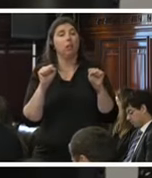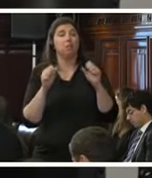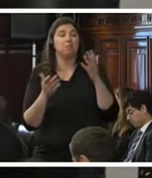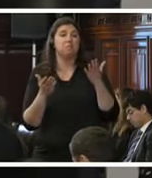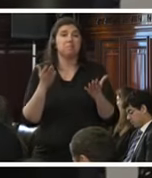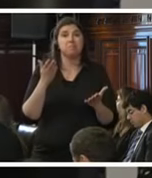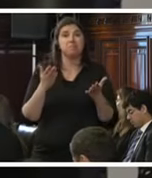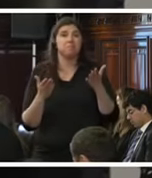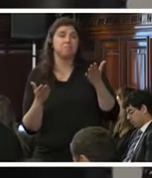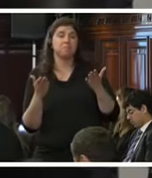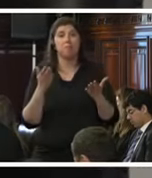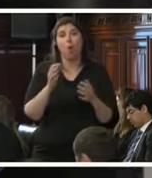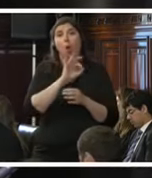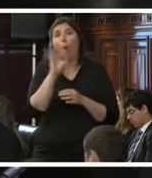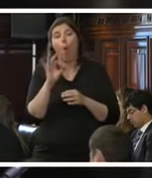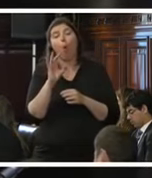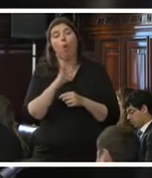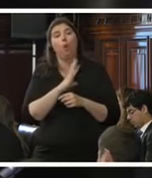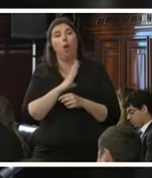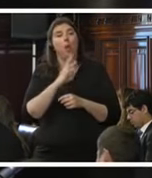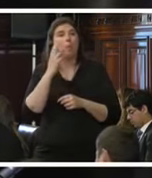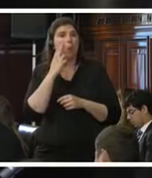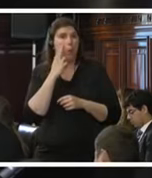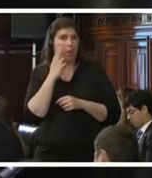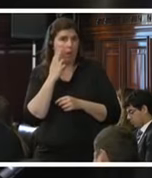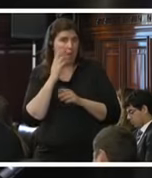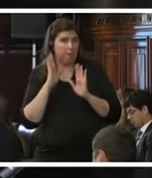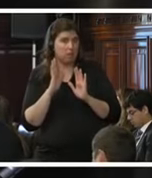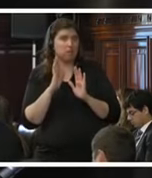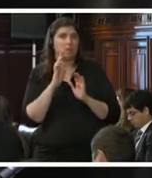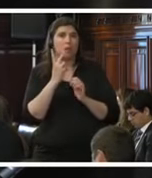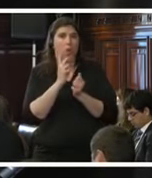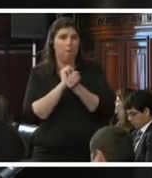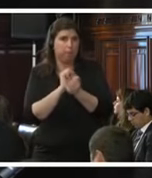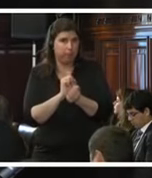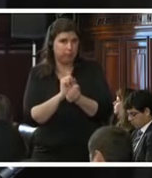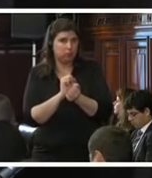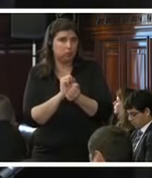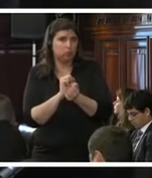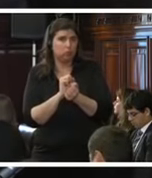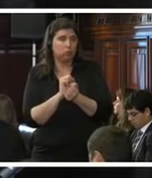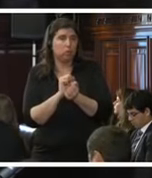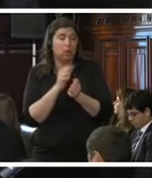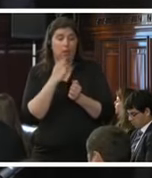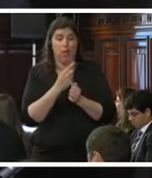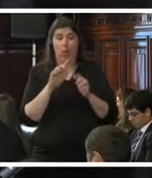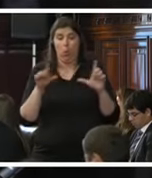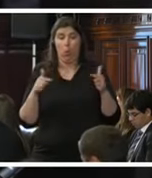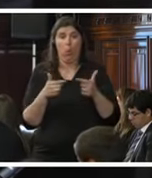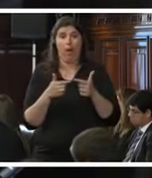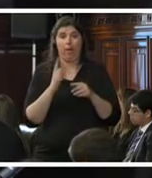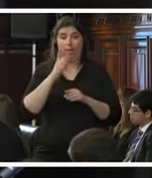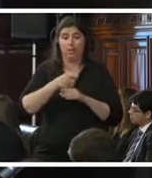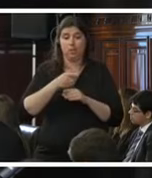ou quando há problemas de dois pesos e duas medidas. Se dizia, no hay